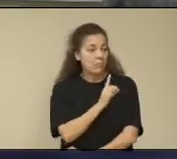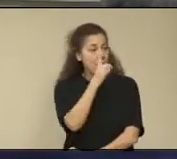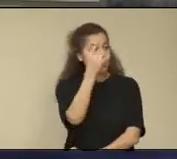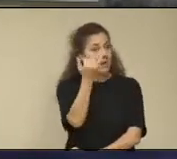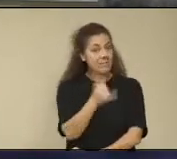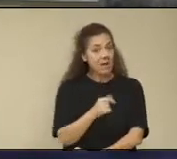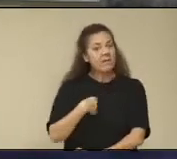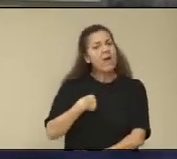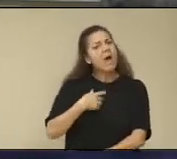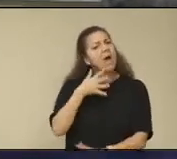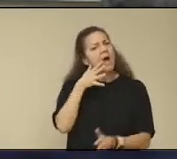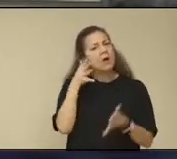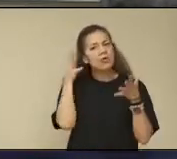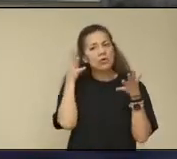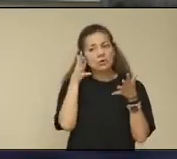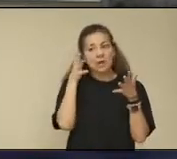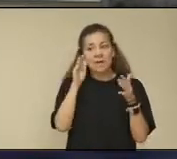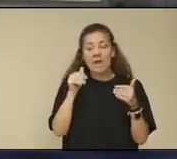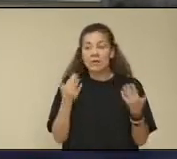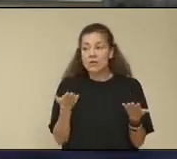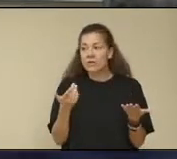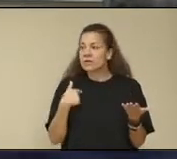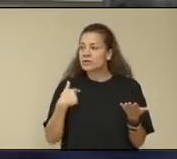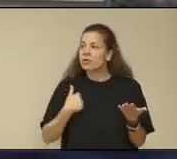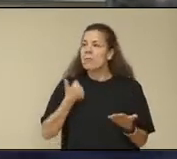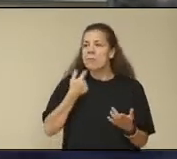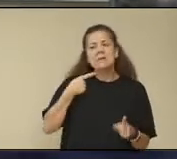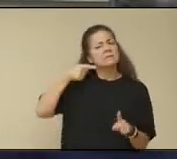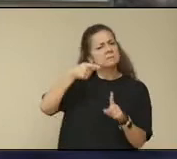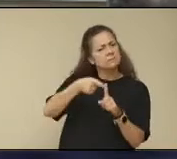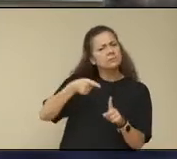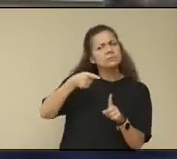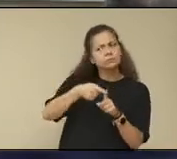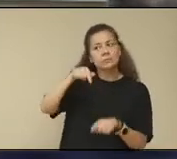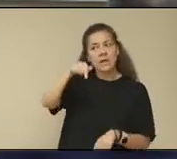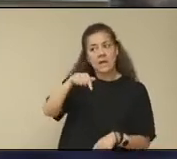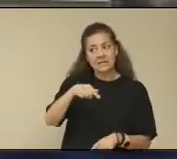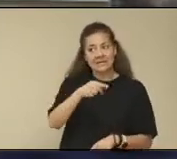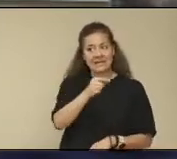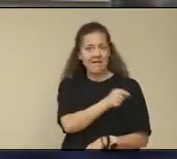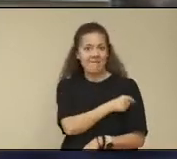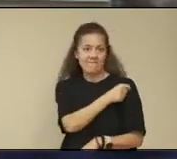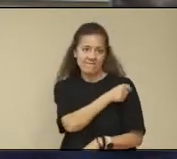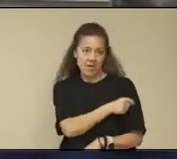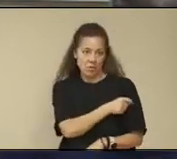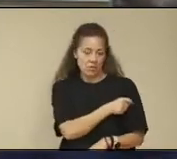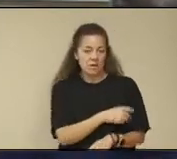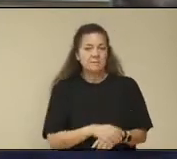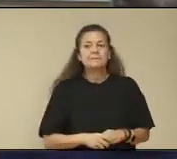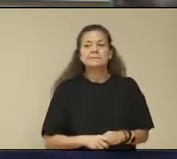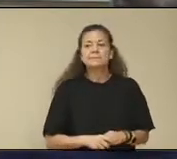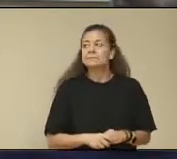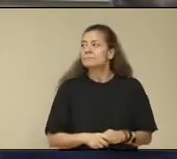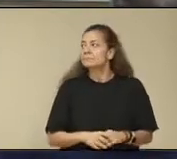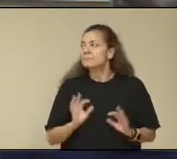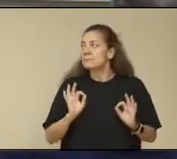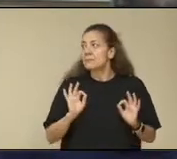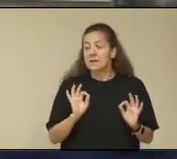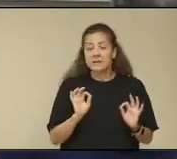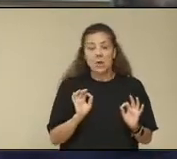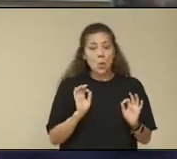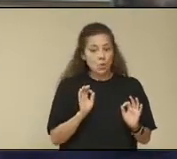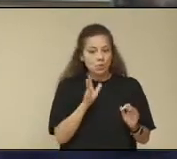sido recomendada y entonces voy a hacer más énfasis en esta vacuna que está ahora